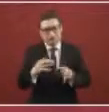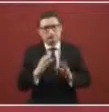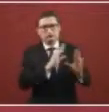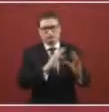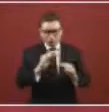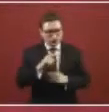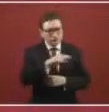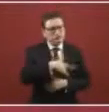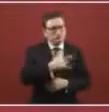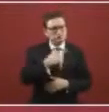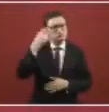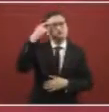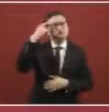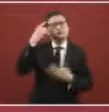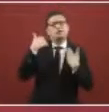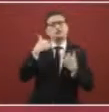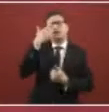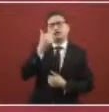y racional